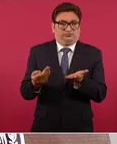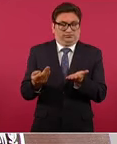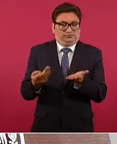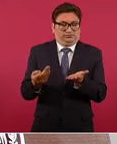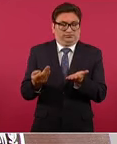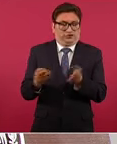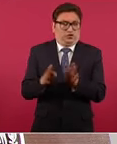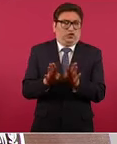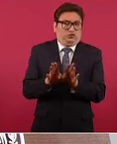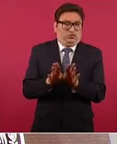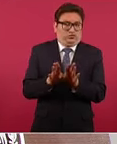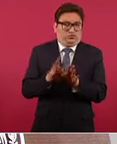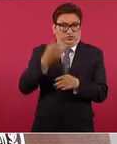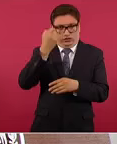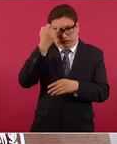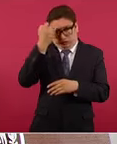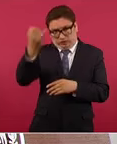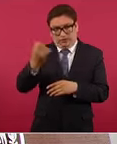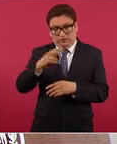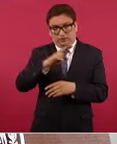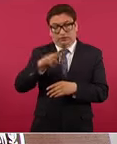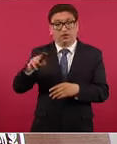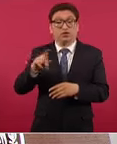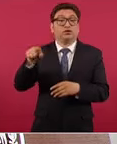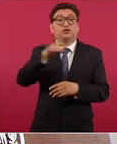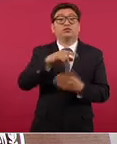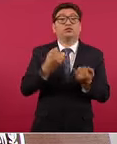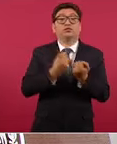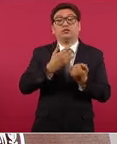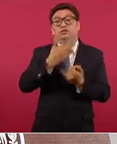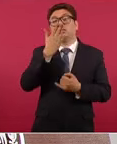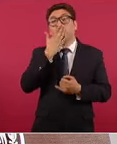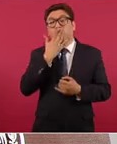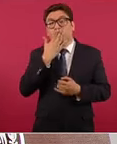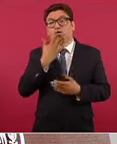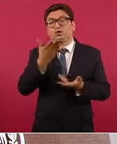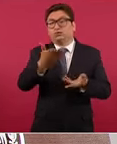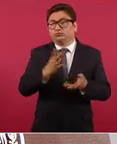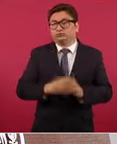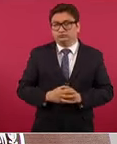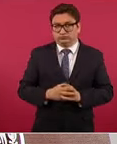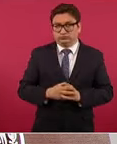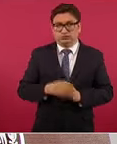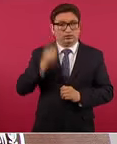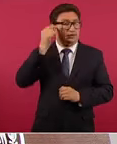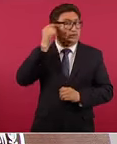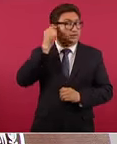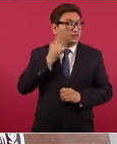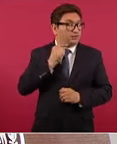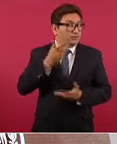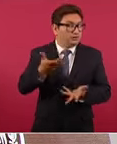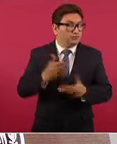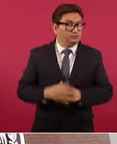a bueno estamos hablando de sonora imagínense guerrero